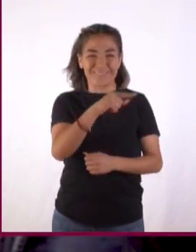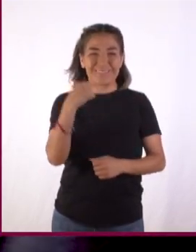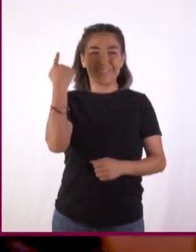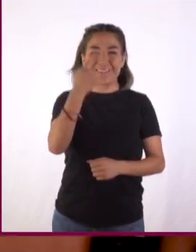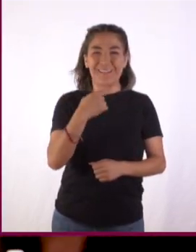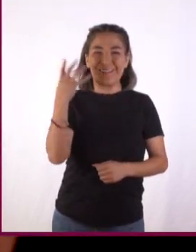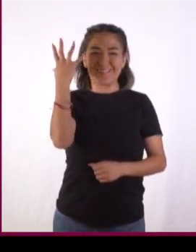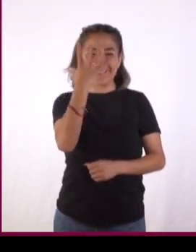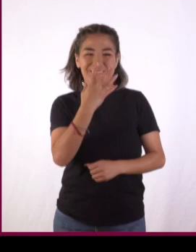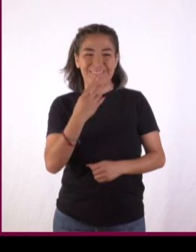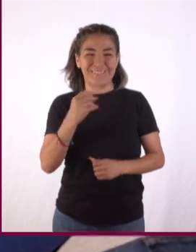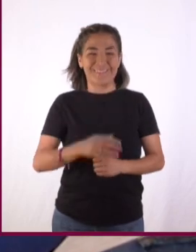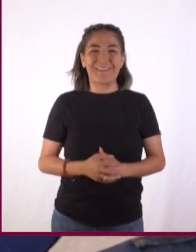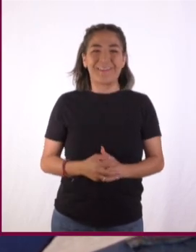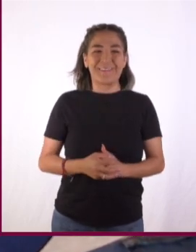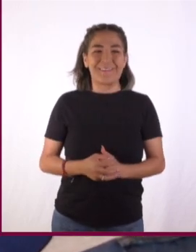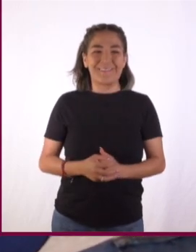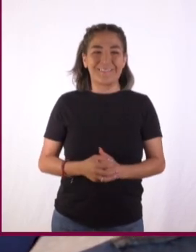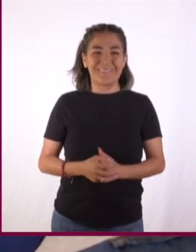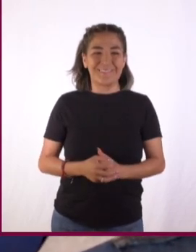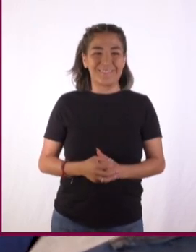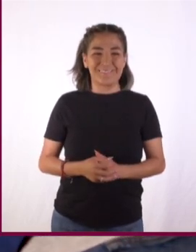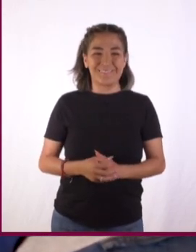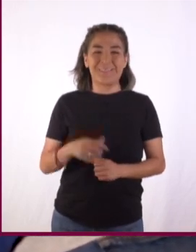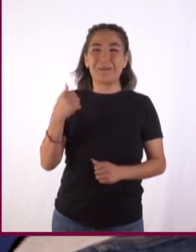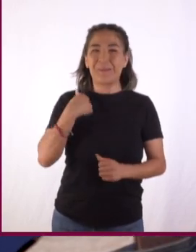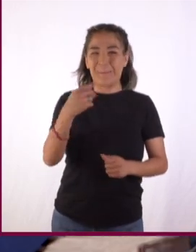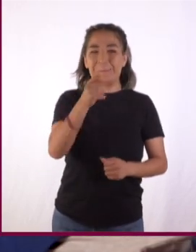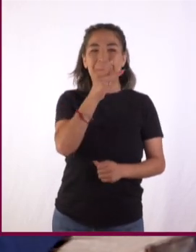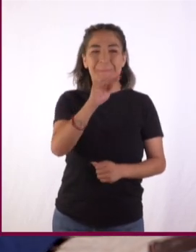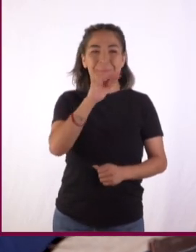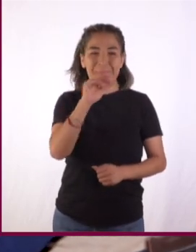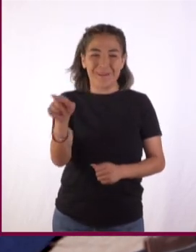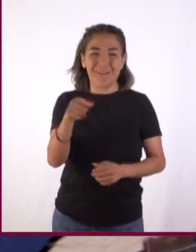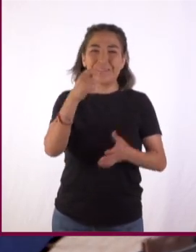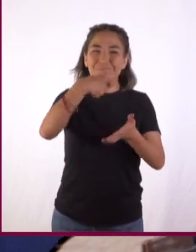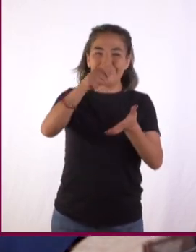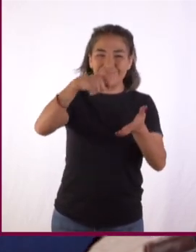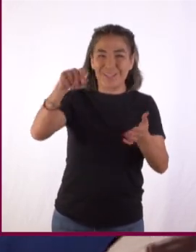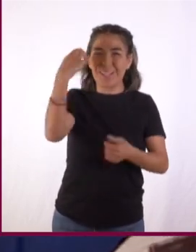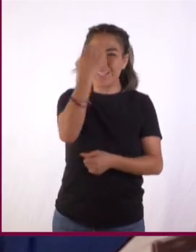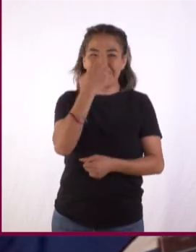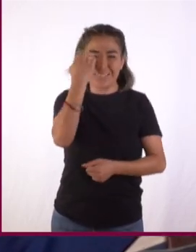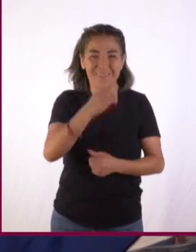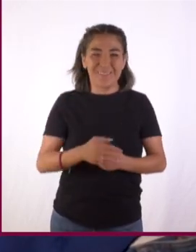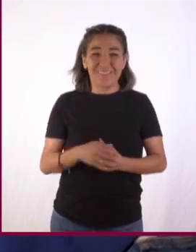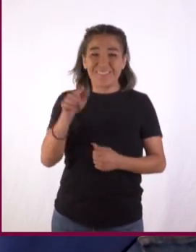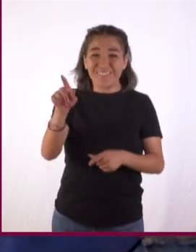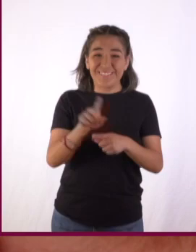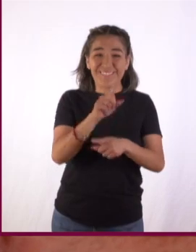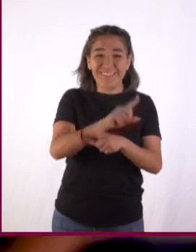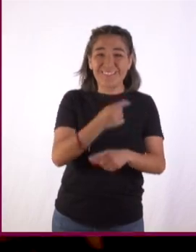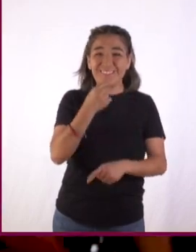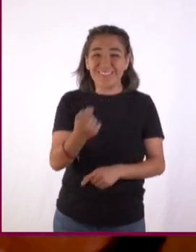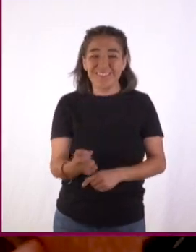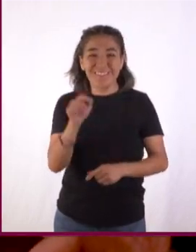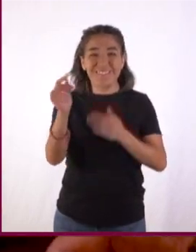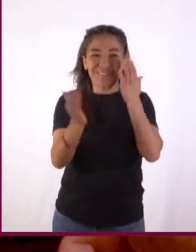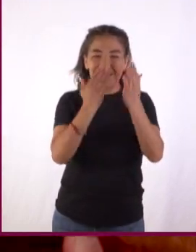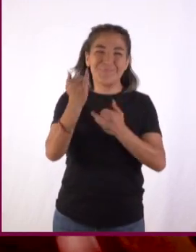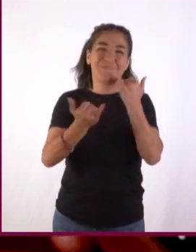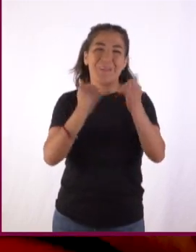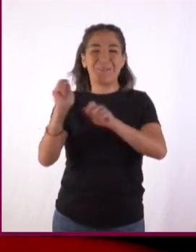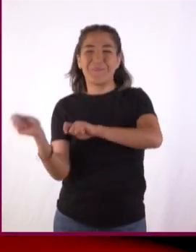Ve con de mi tía. superestrella. Superestrella, no, qué barbaridad. Mira aquí yo con mis papás calificando exámenes. No, eras ñoño desde